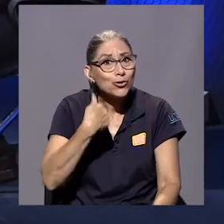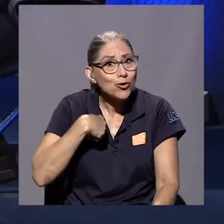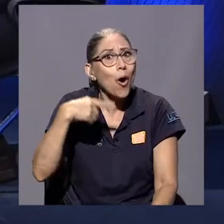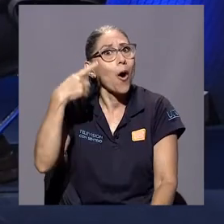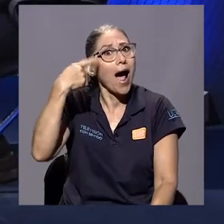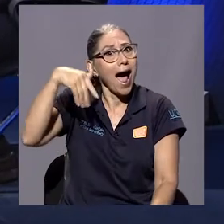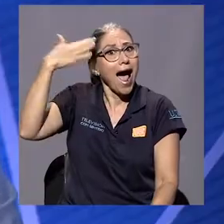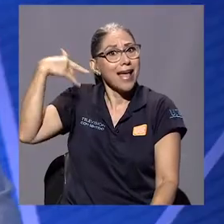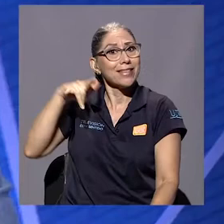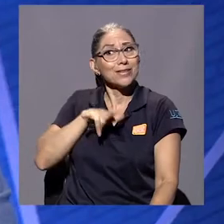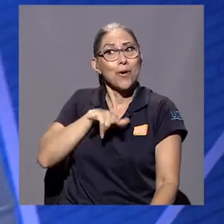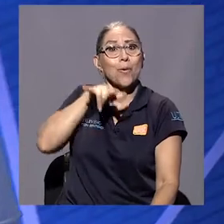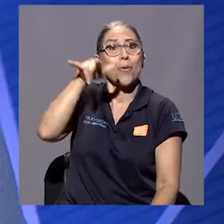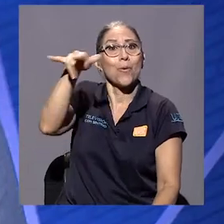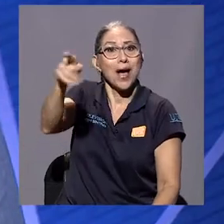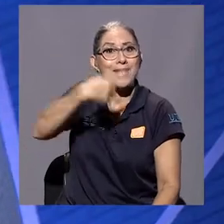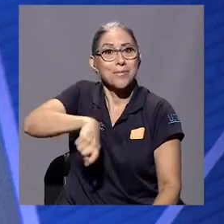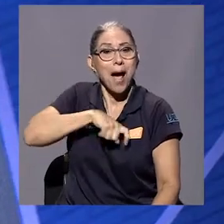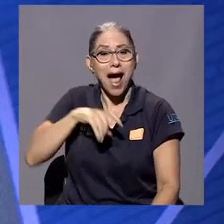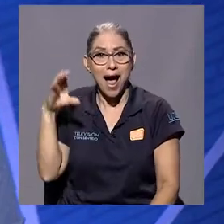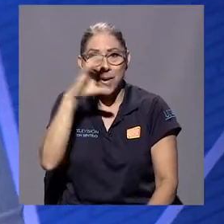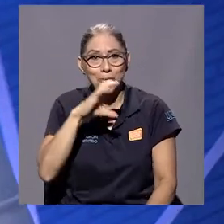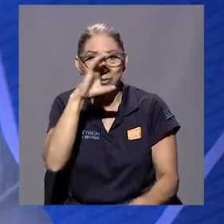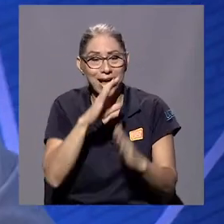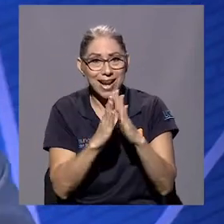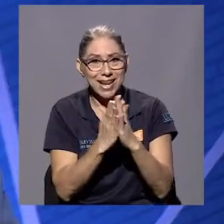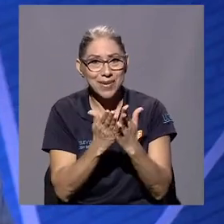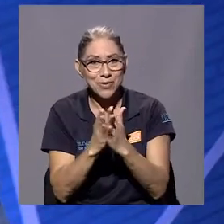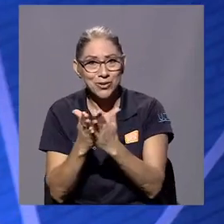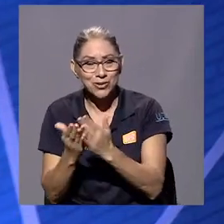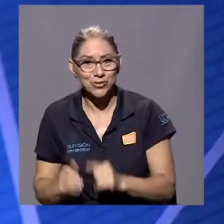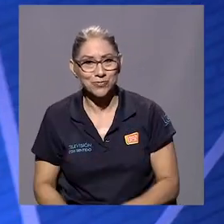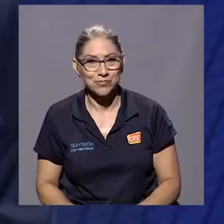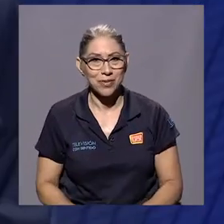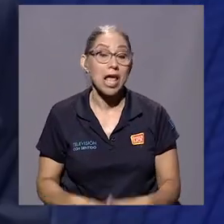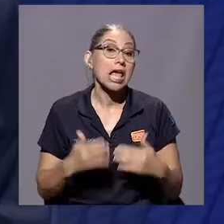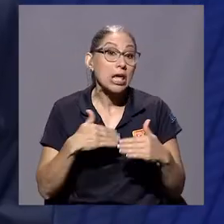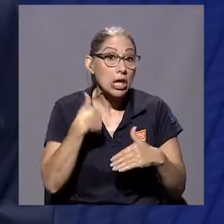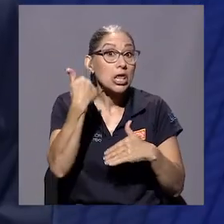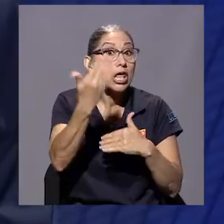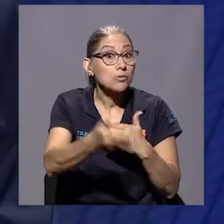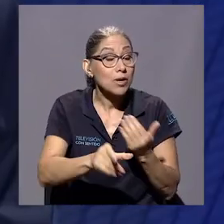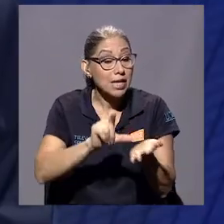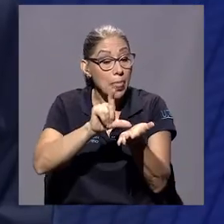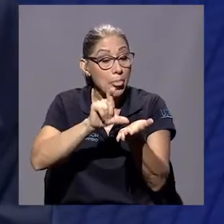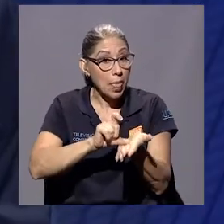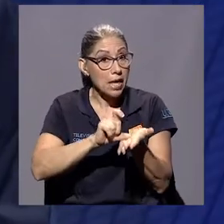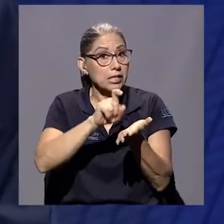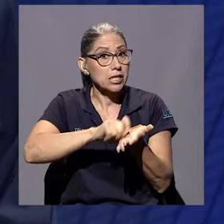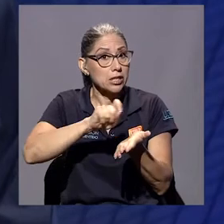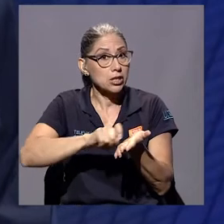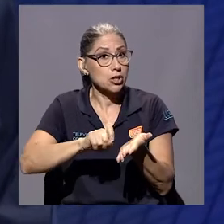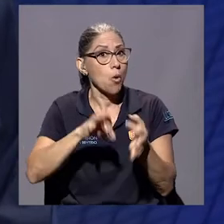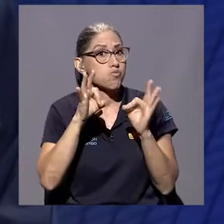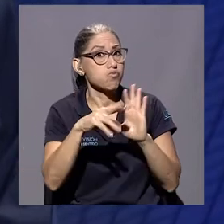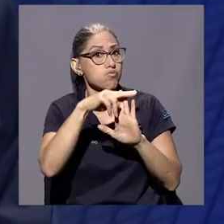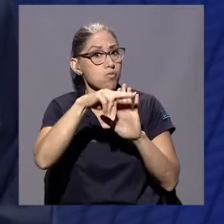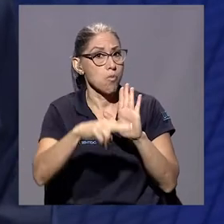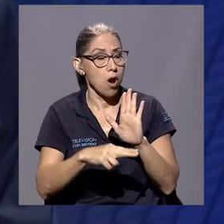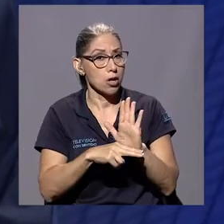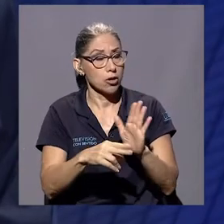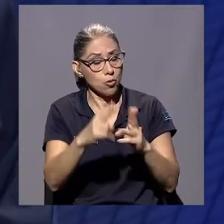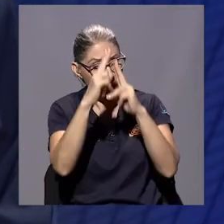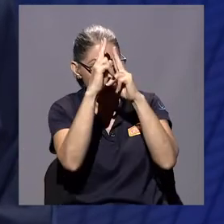libros y luego en la tesis fue calificada muy bien con matrícula de